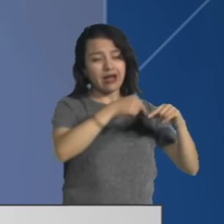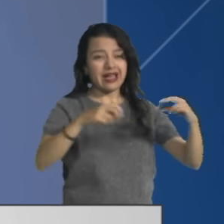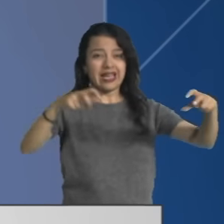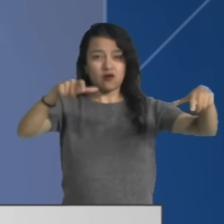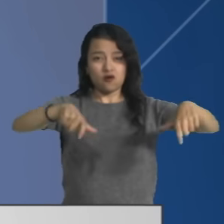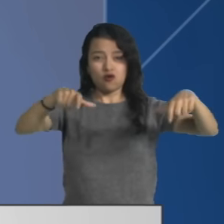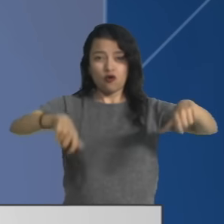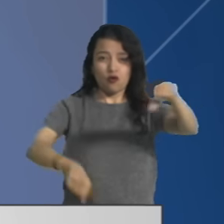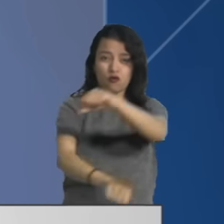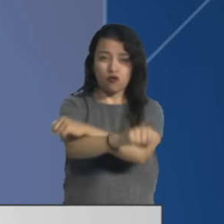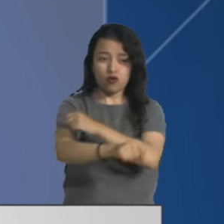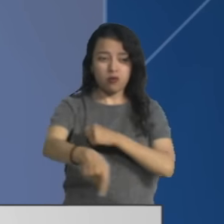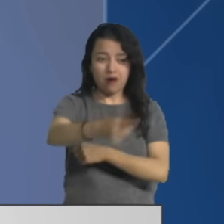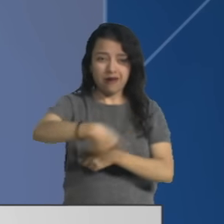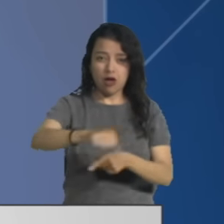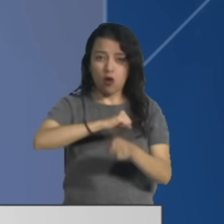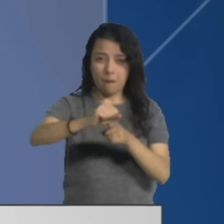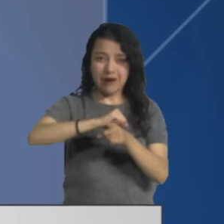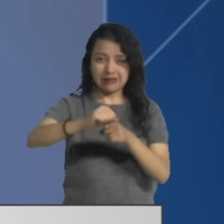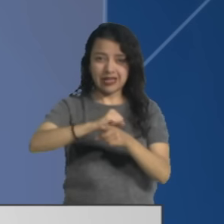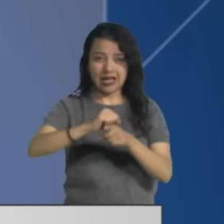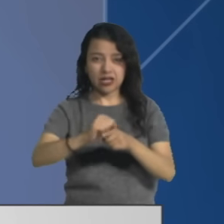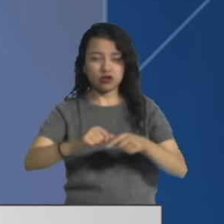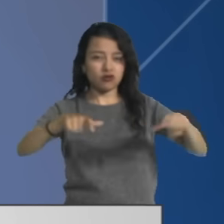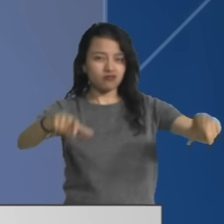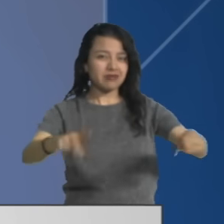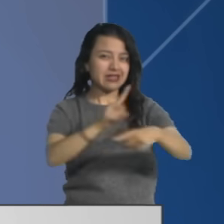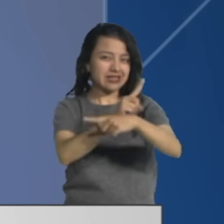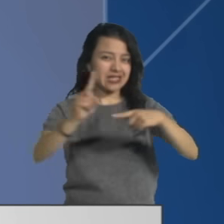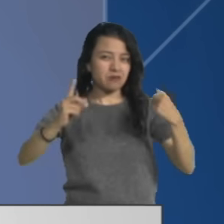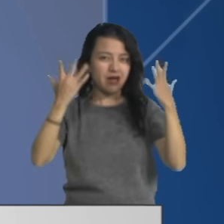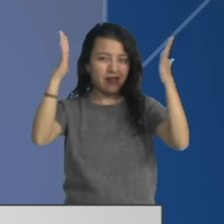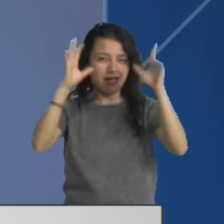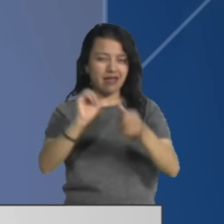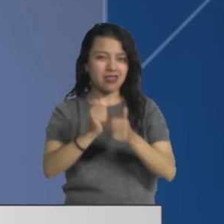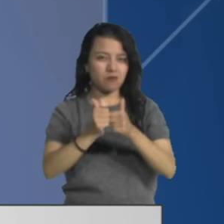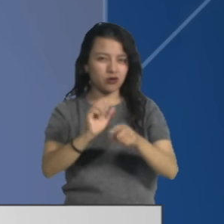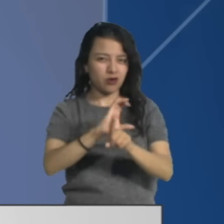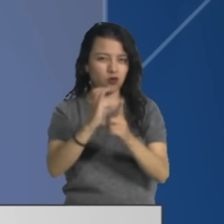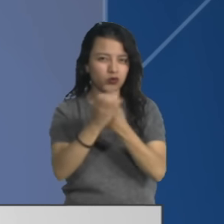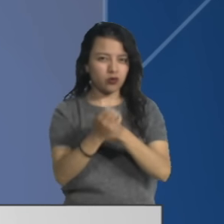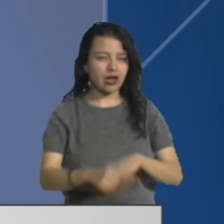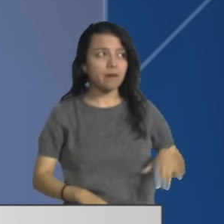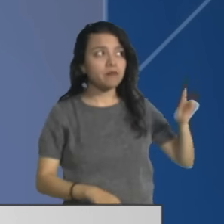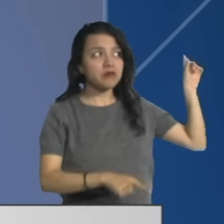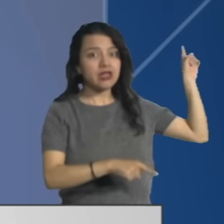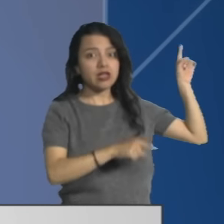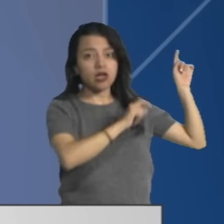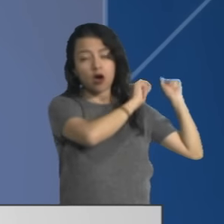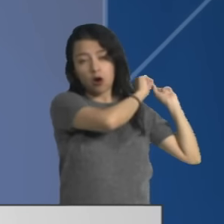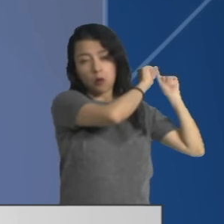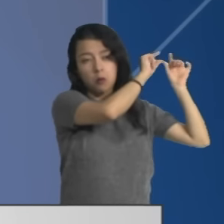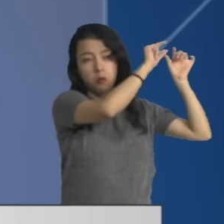se encontraban practicando deporte en medio de la semana cultural y deportiva en el corregimiento del Plateado.